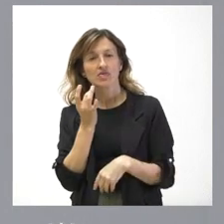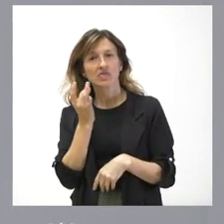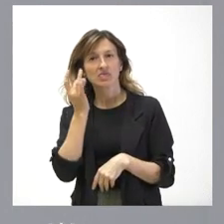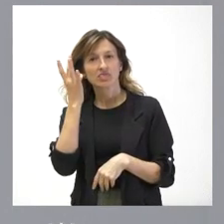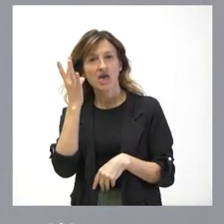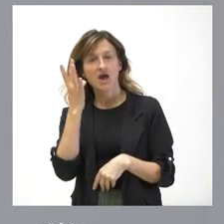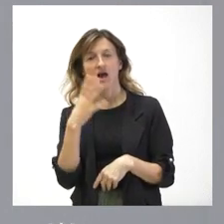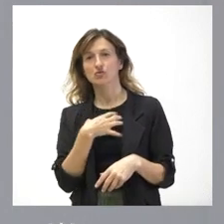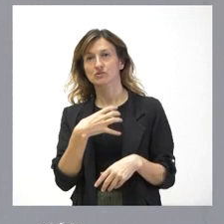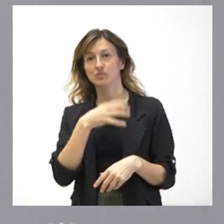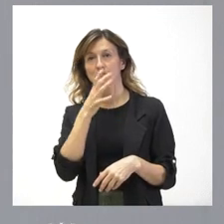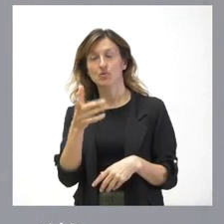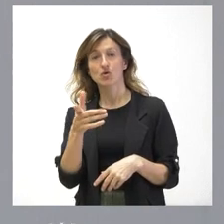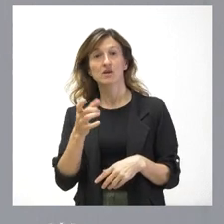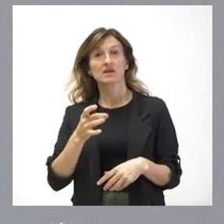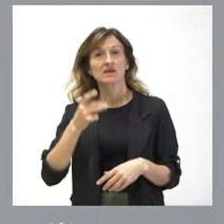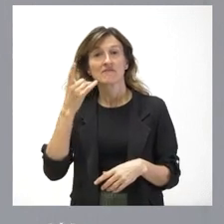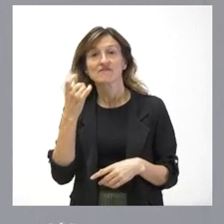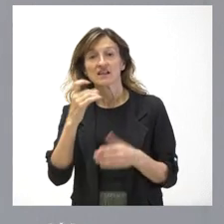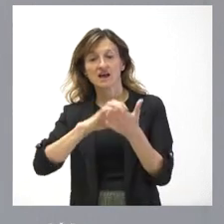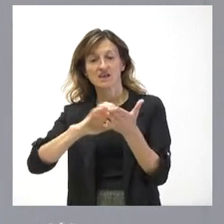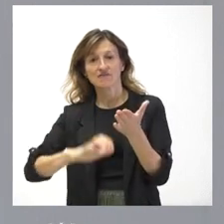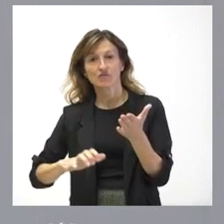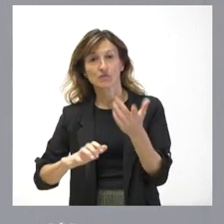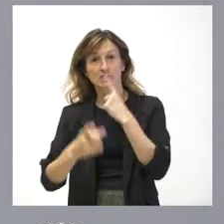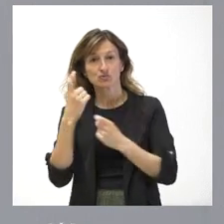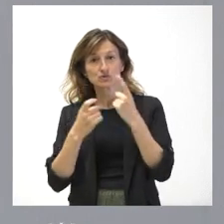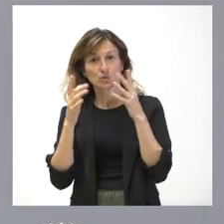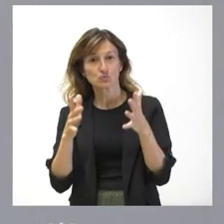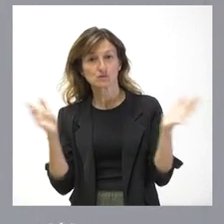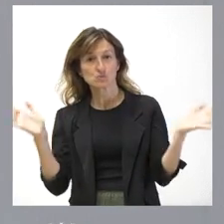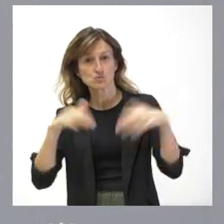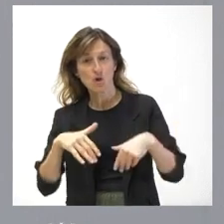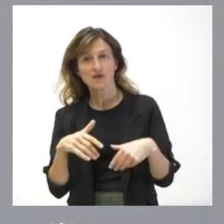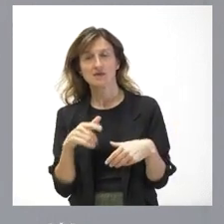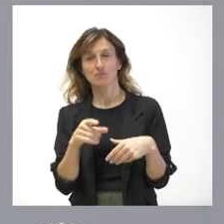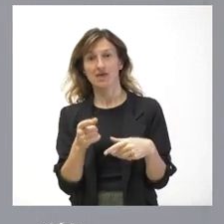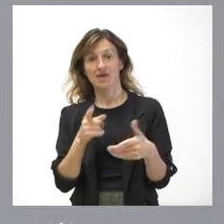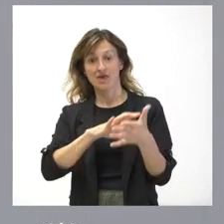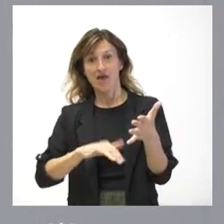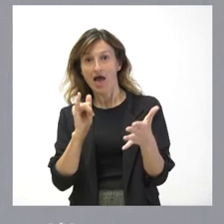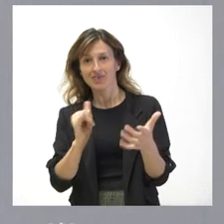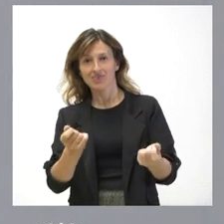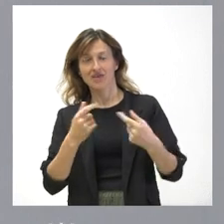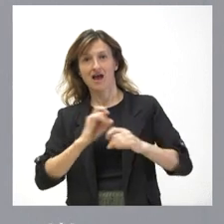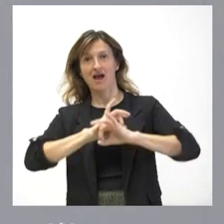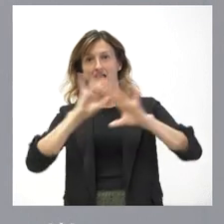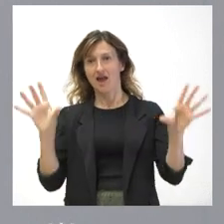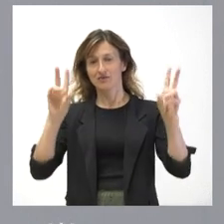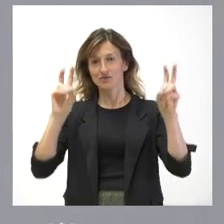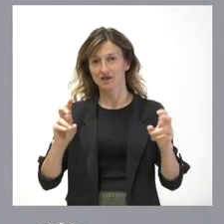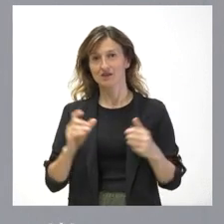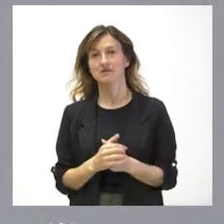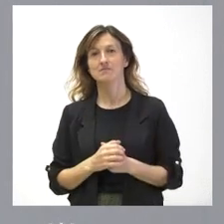que carece de ese informe del consejo consultivo que hubiera permitido dar Claridad en torno a este asunto a esta